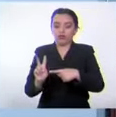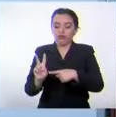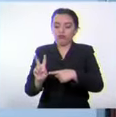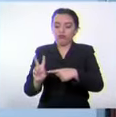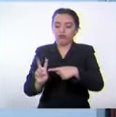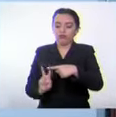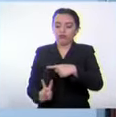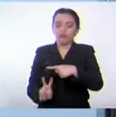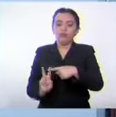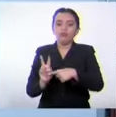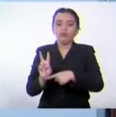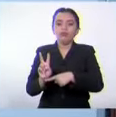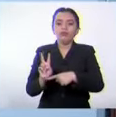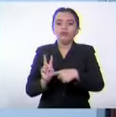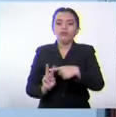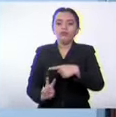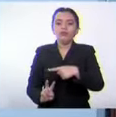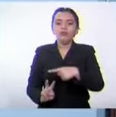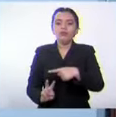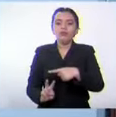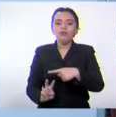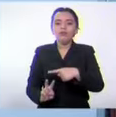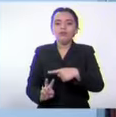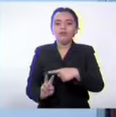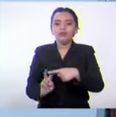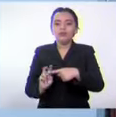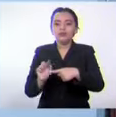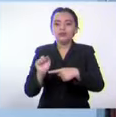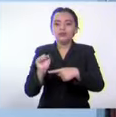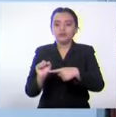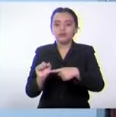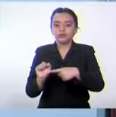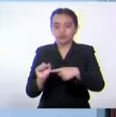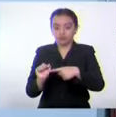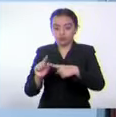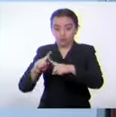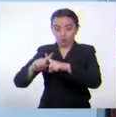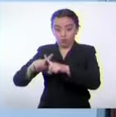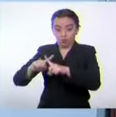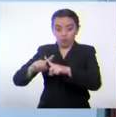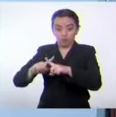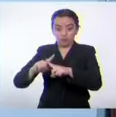volumen multiplicado por el volumen de solución.